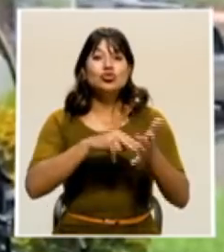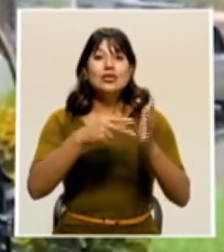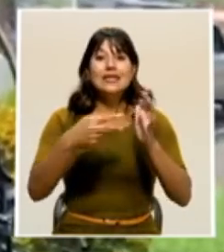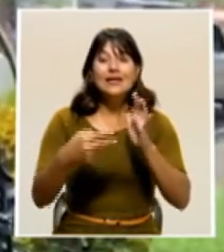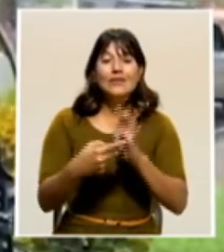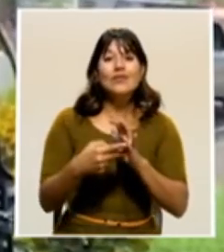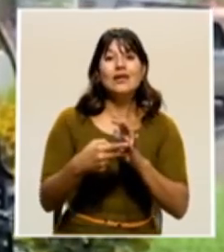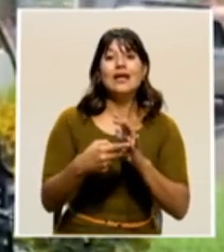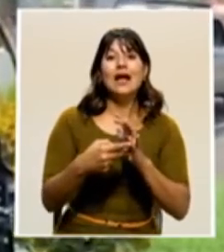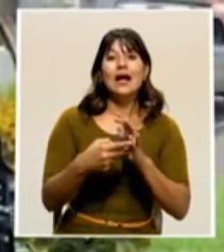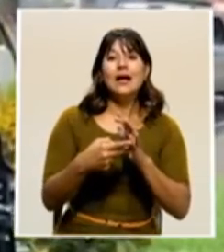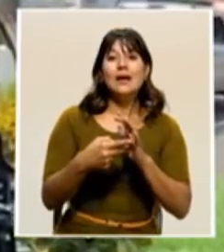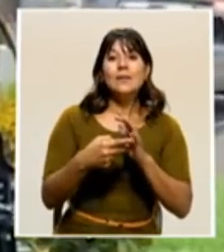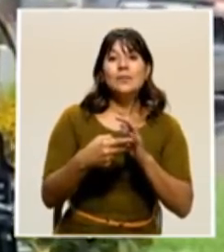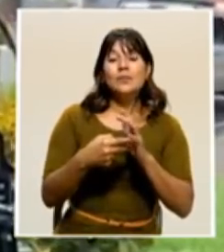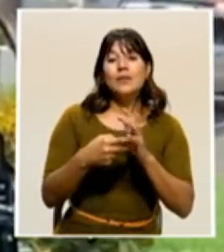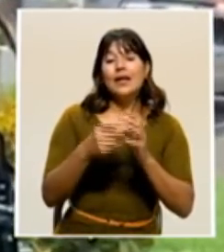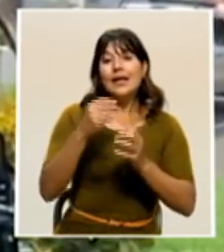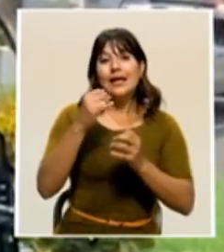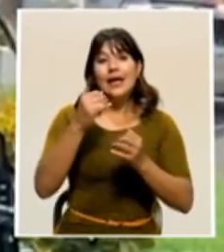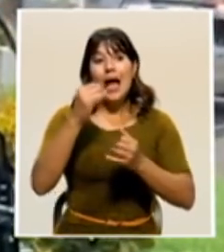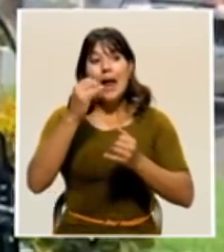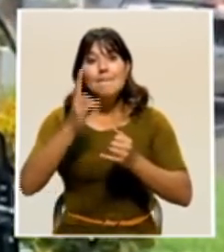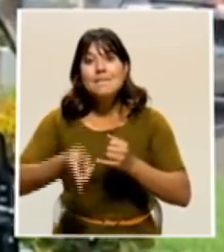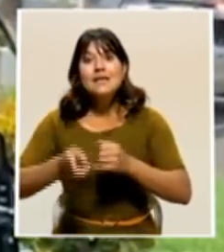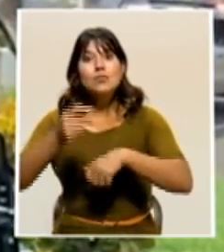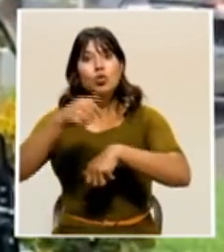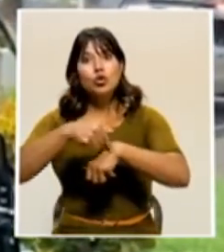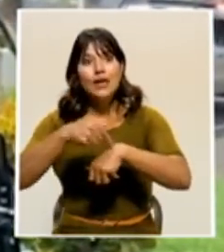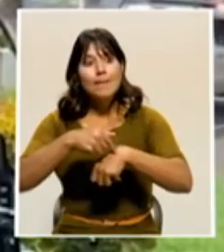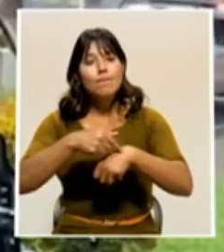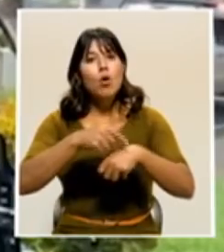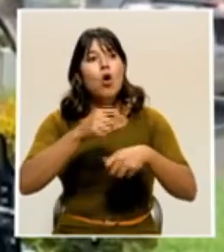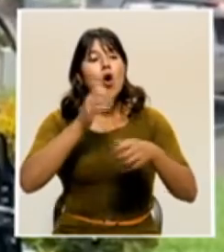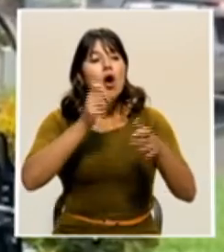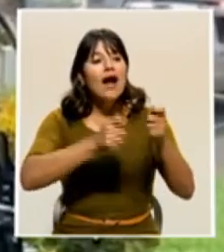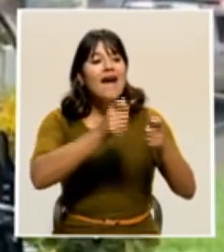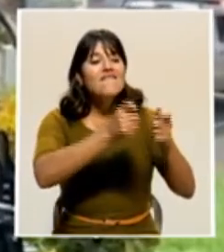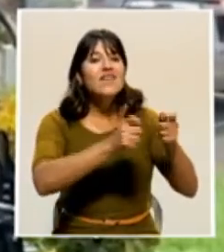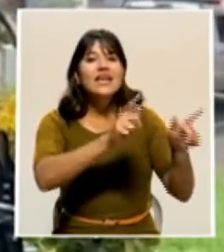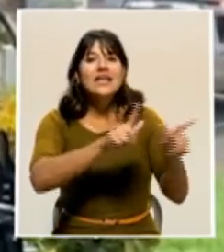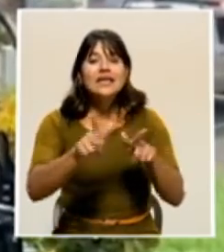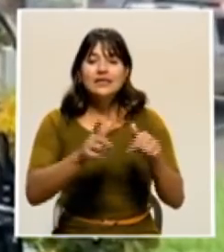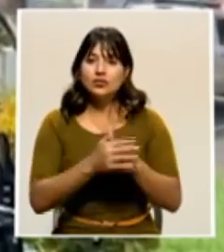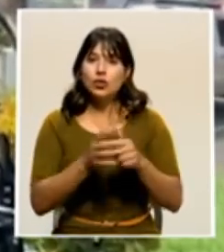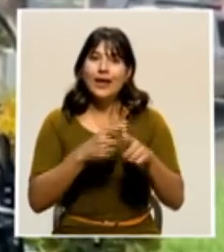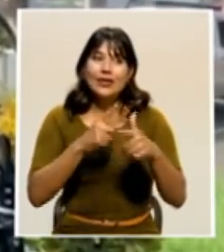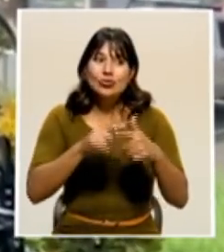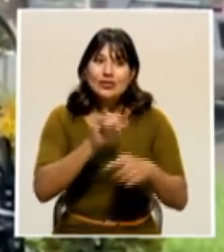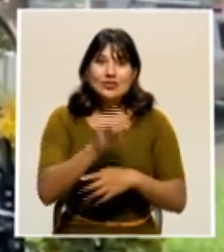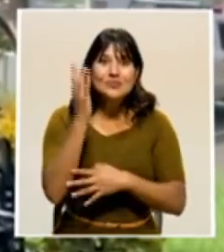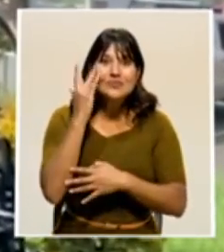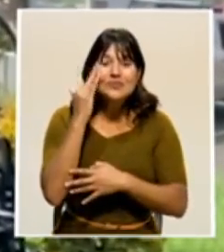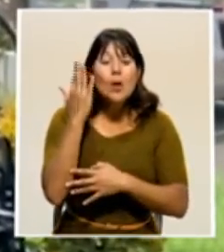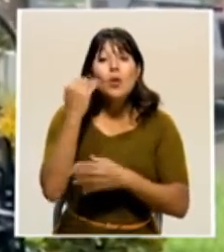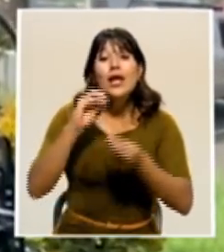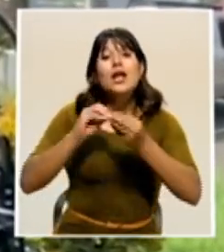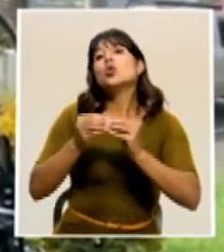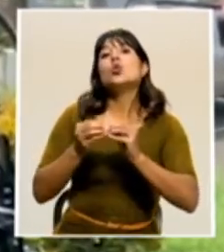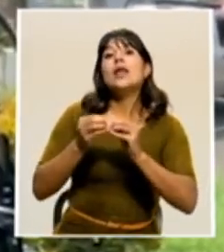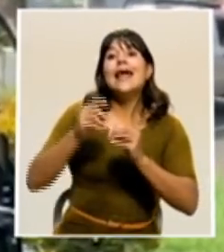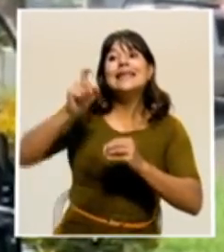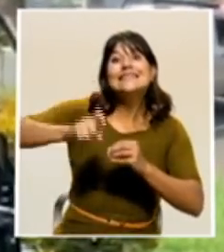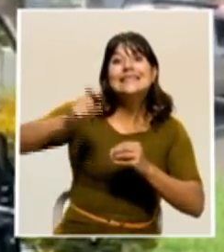de maduración cafetalera. Esto nos pone entonces en un altísimo riesgo porque el requerimiento de mano de obra para el mes de noviembre y diciembre va a ser muy